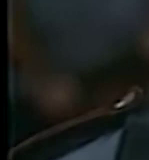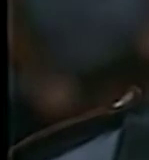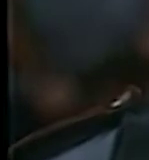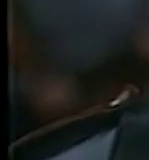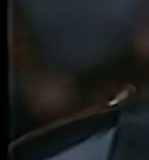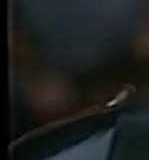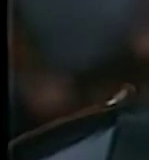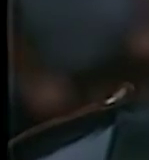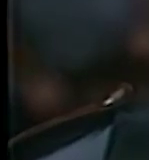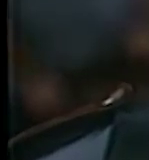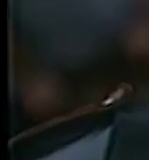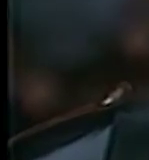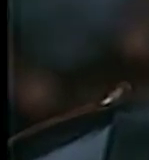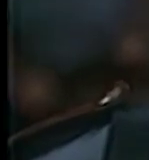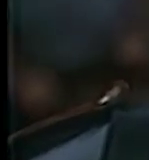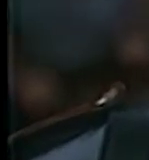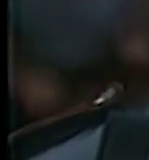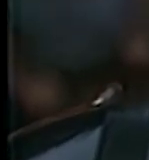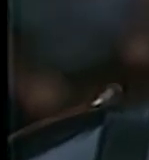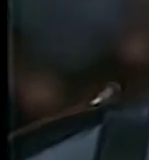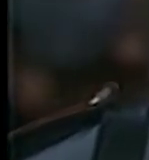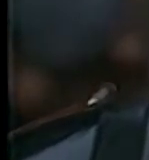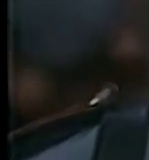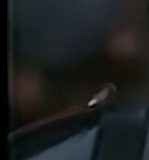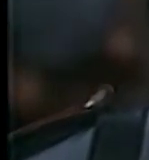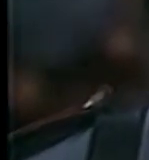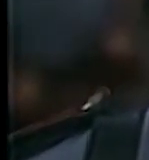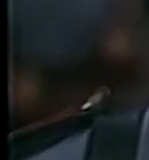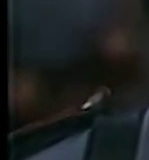fue? Aquí ahora, en Granada, el que huye de